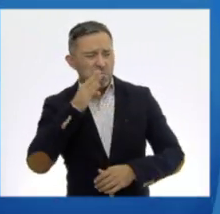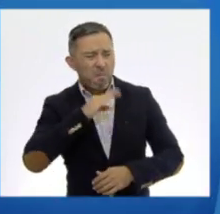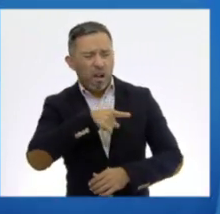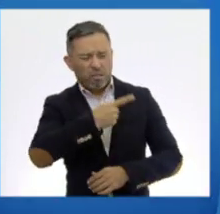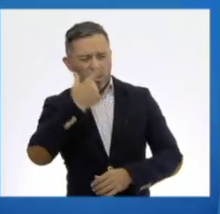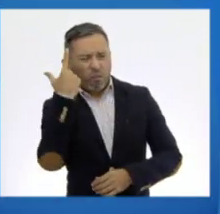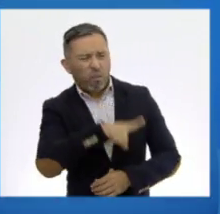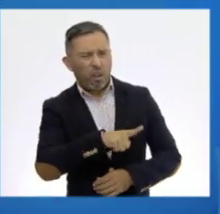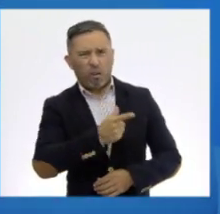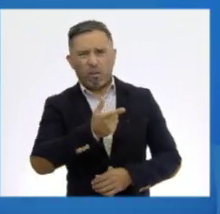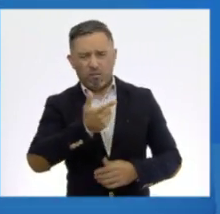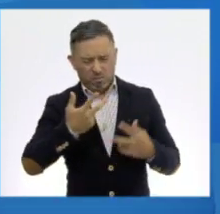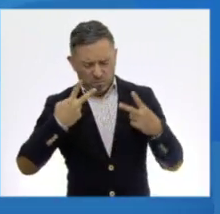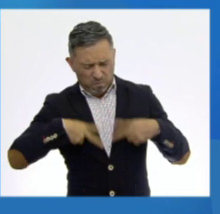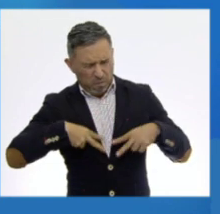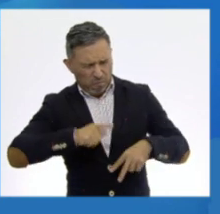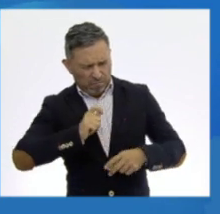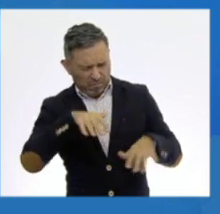sabía vestir.